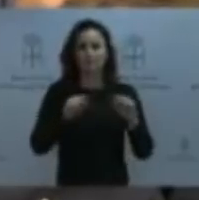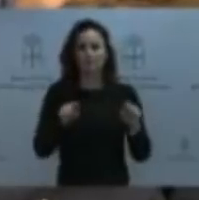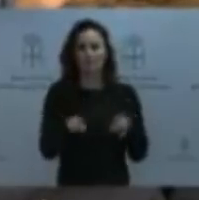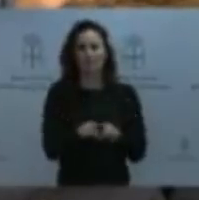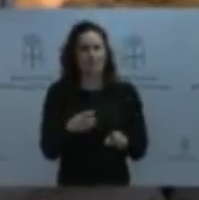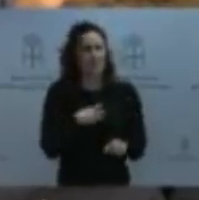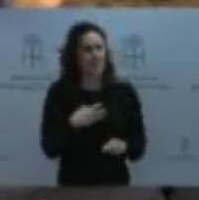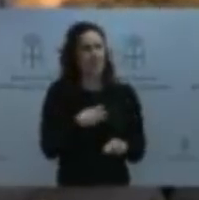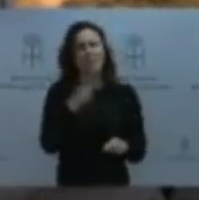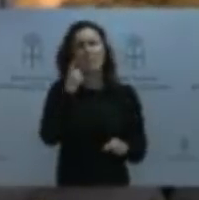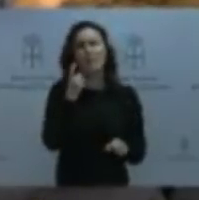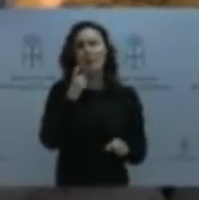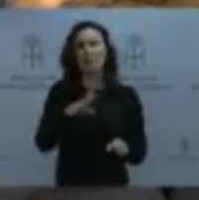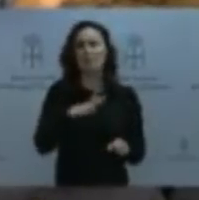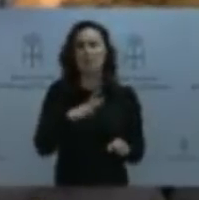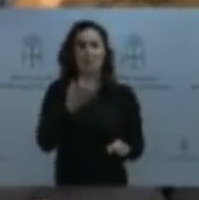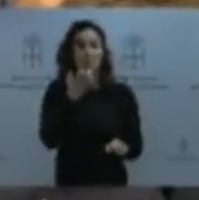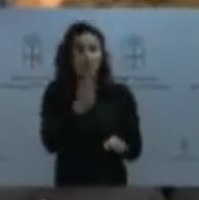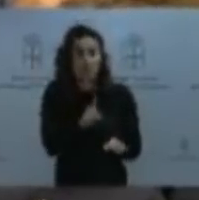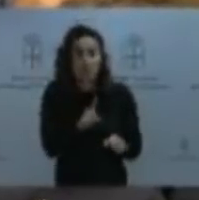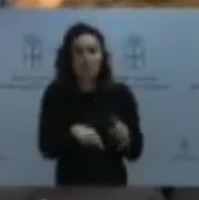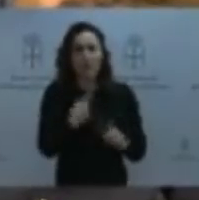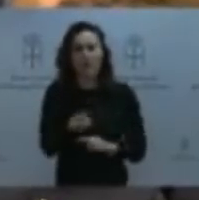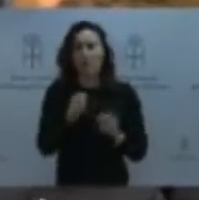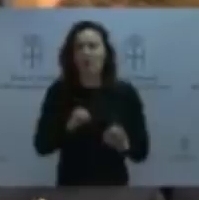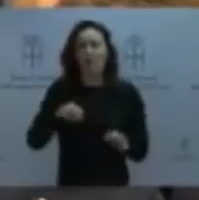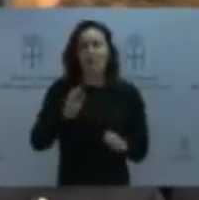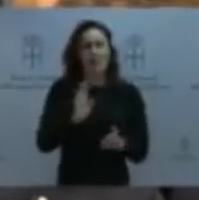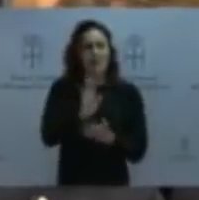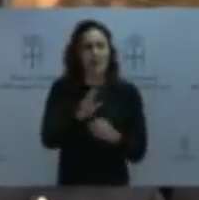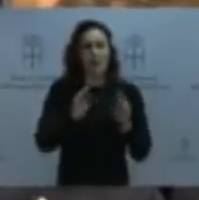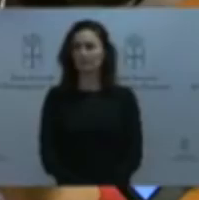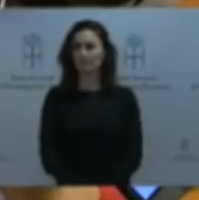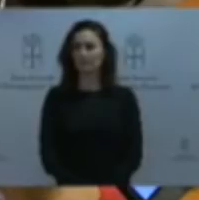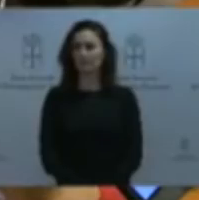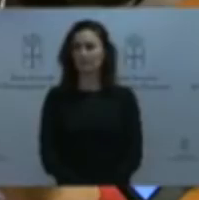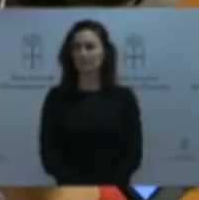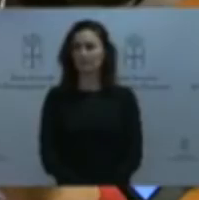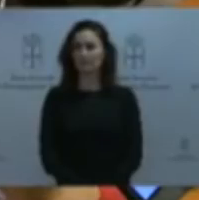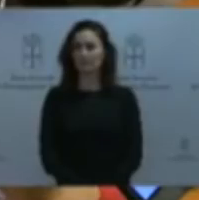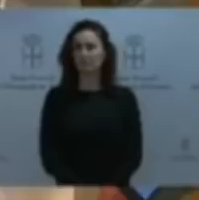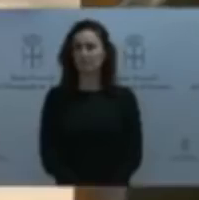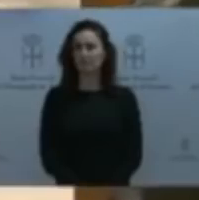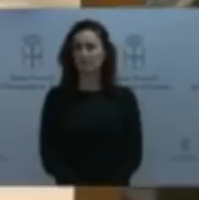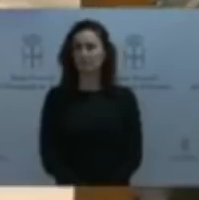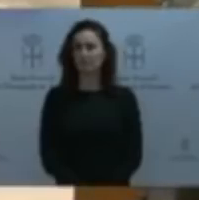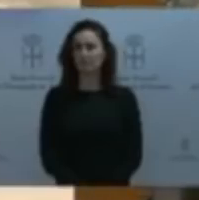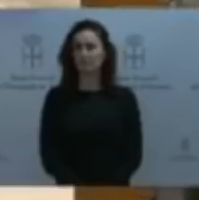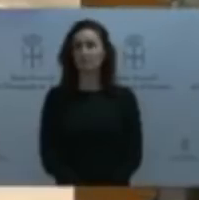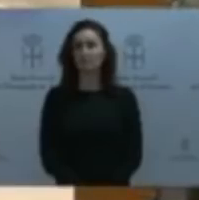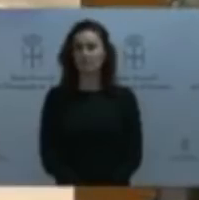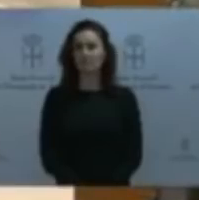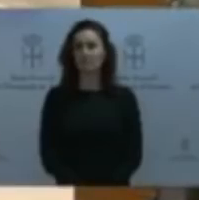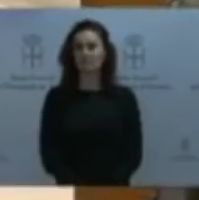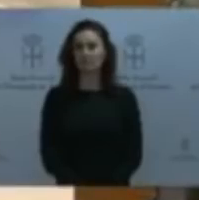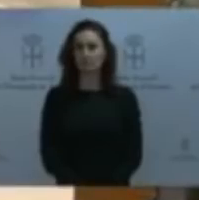y todo lo que representa les echará también a ustedes el cierre. Gracias, presidente.